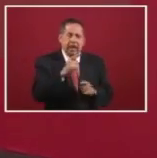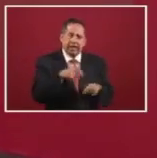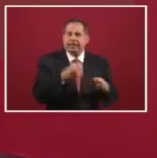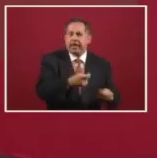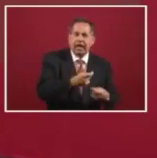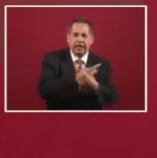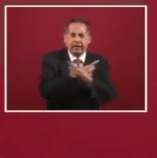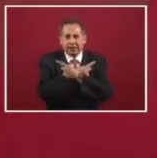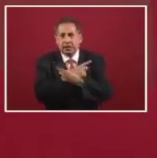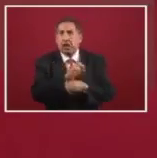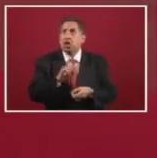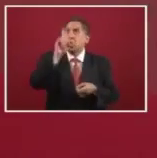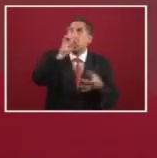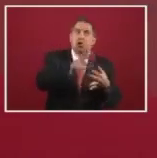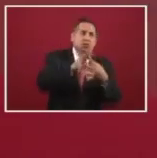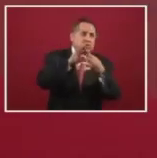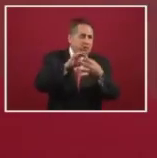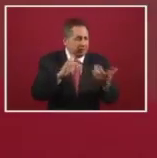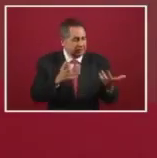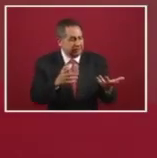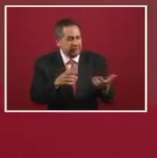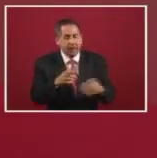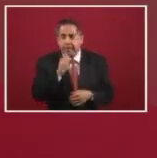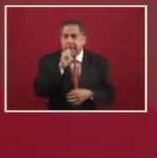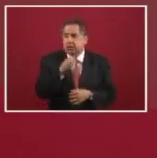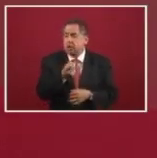valores espirituales, lo mismo artistas